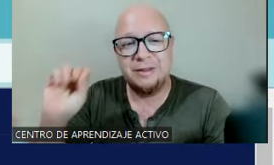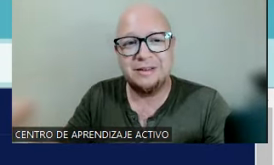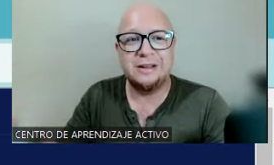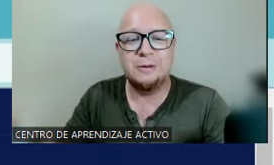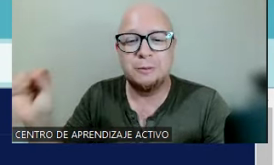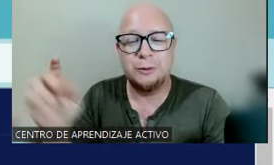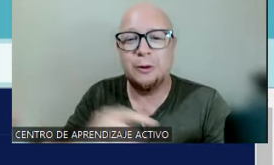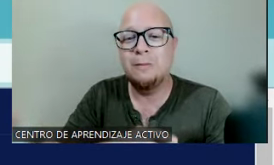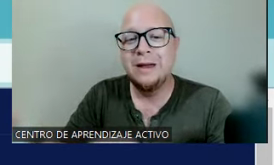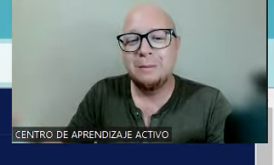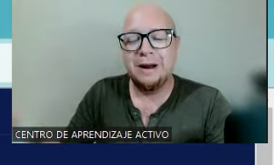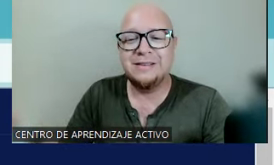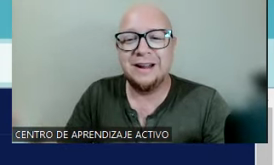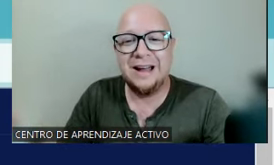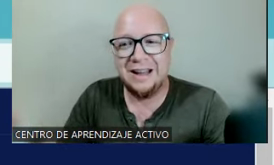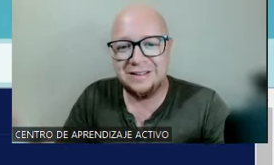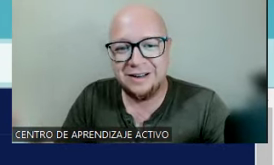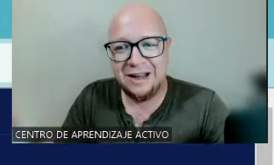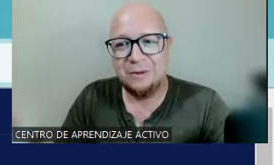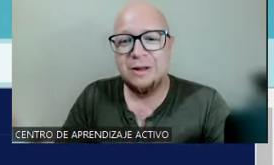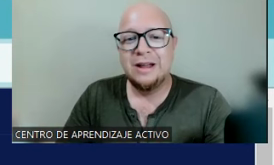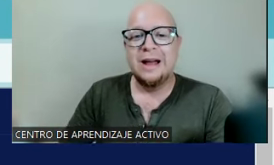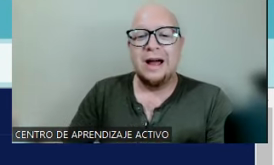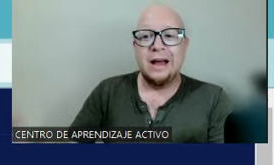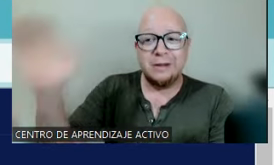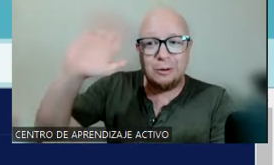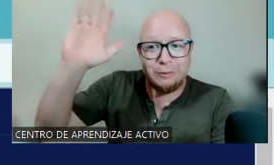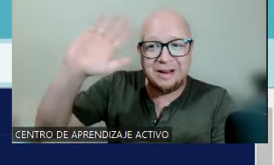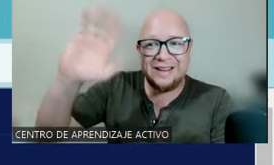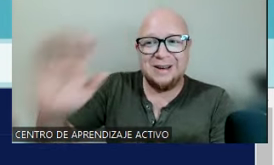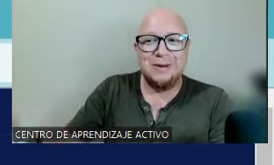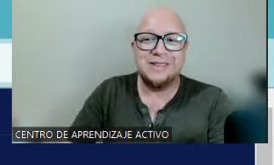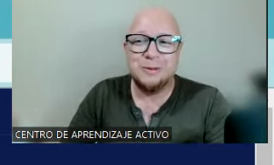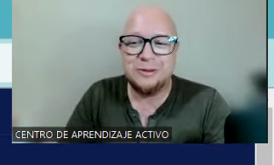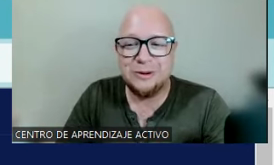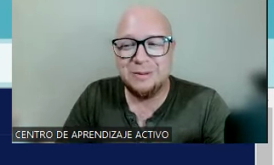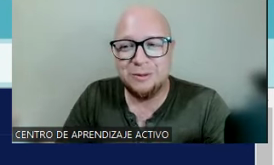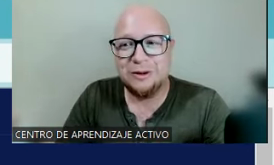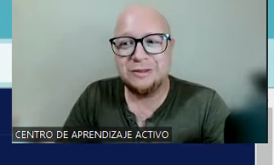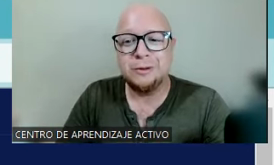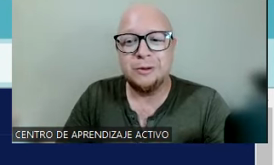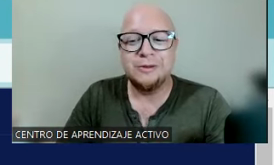centroaprendizajeactivo.com, para descargar este regalo. Hasta luego, familia sea. Cuídense mucho y mucho éxito a todos.